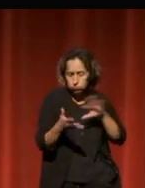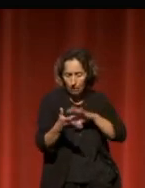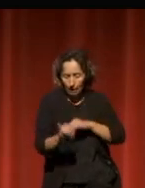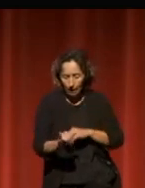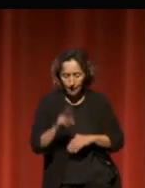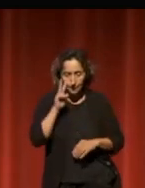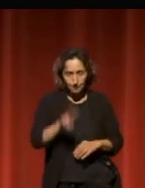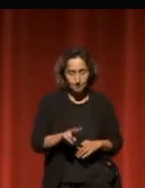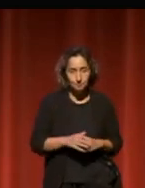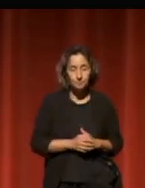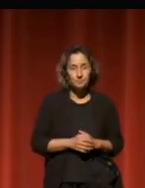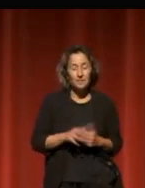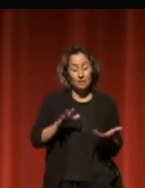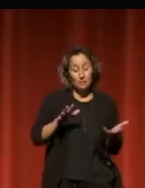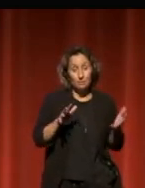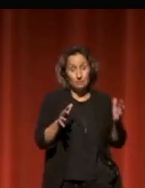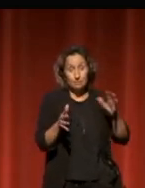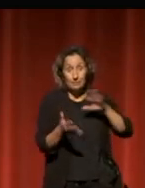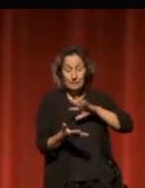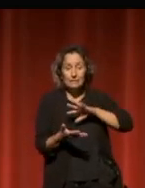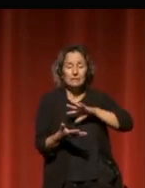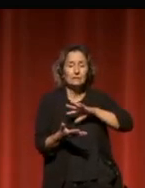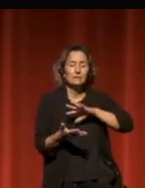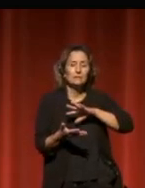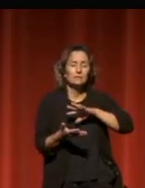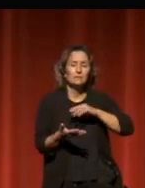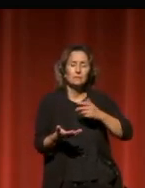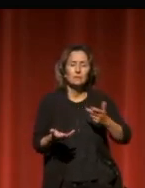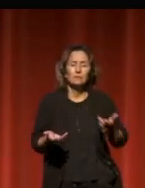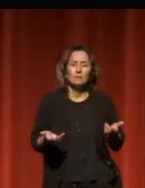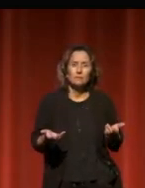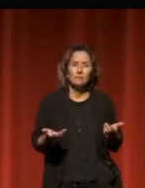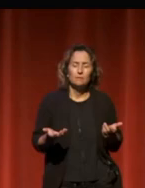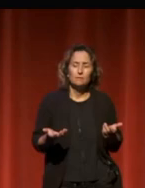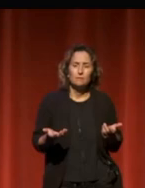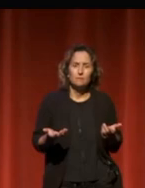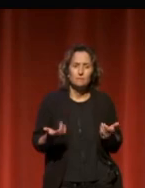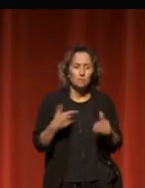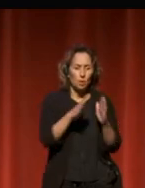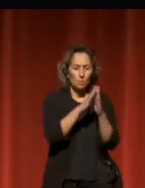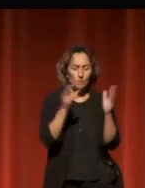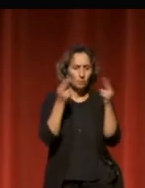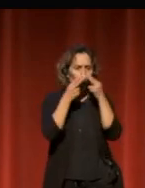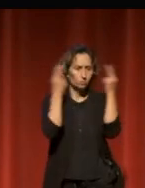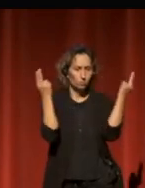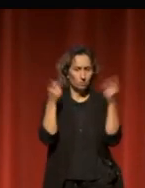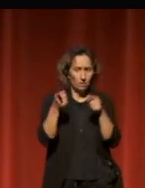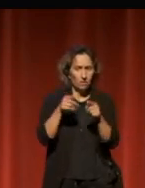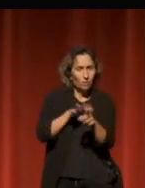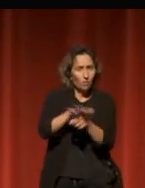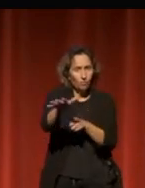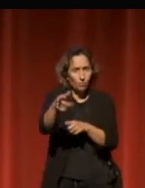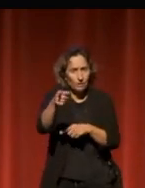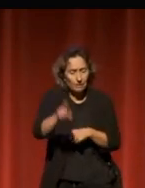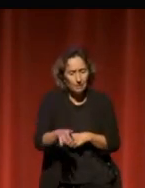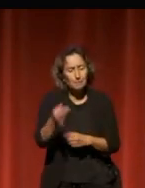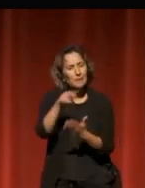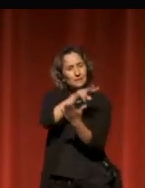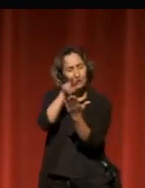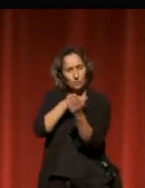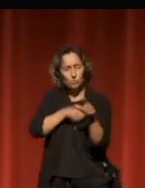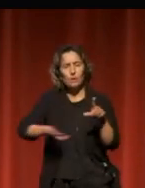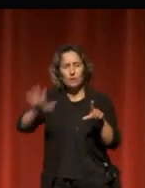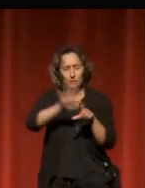Esta transformación, desde luego, ha dejado ajenas a las bibliotecas públicas y, por supuesto, a la lectura en